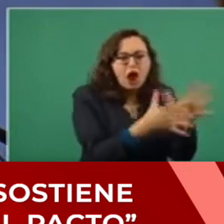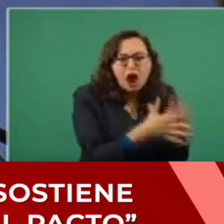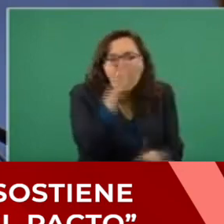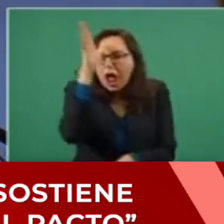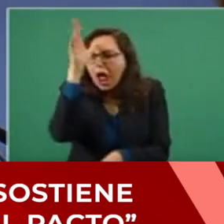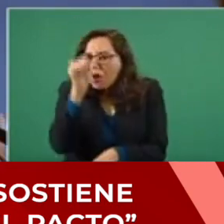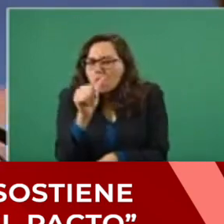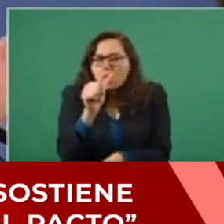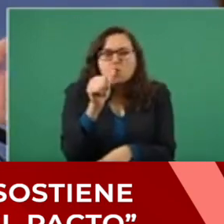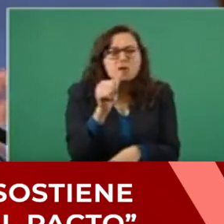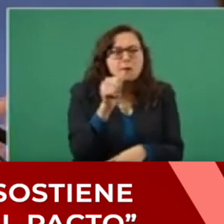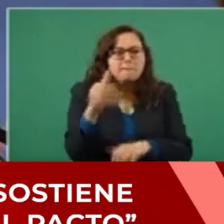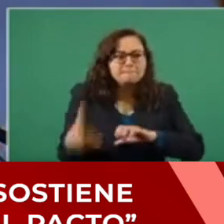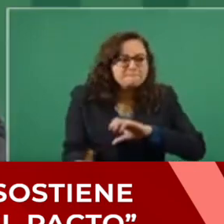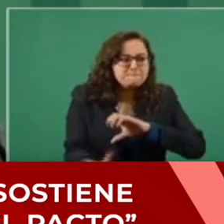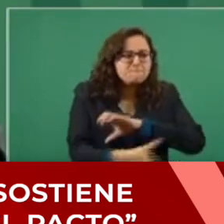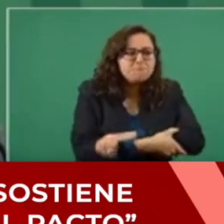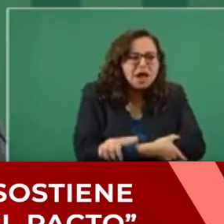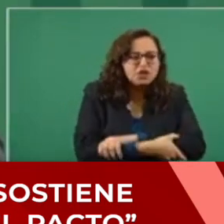que